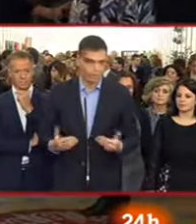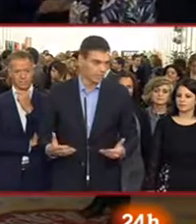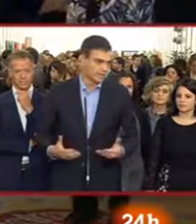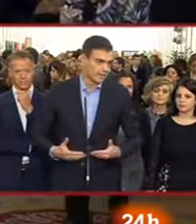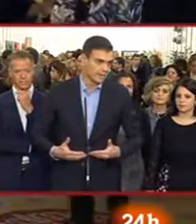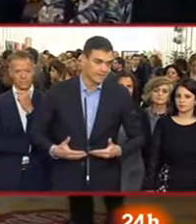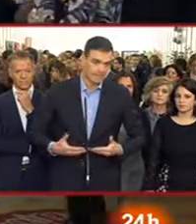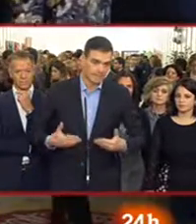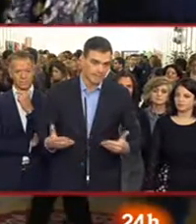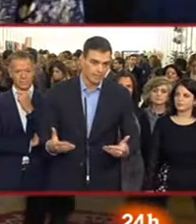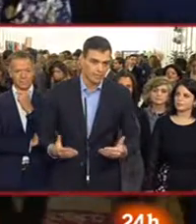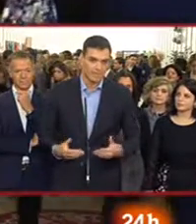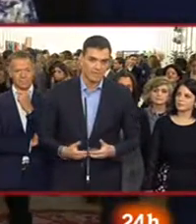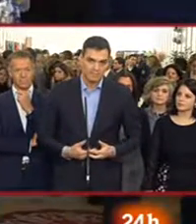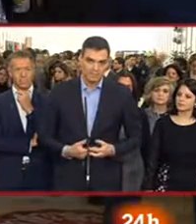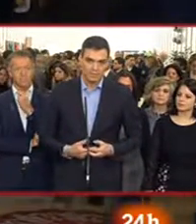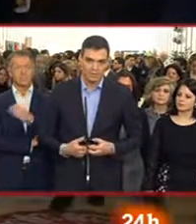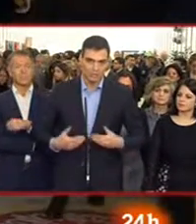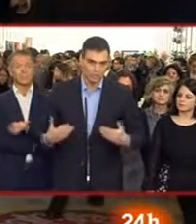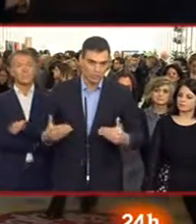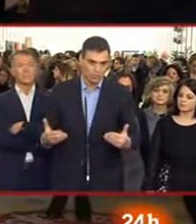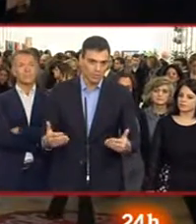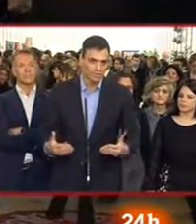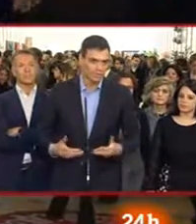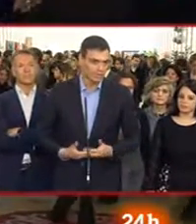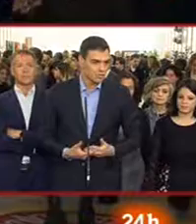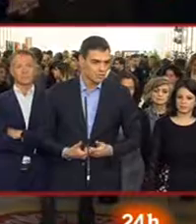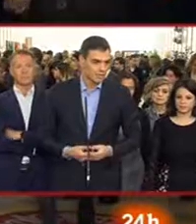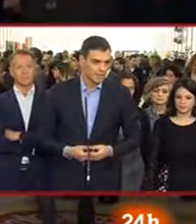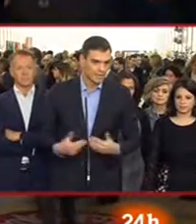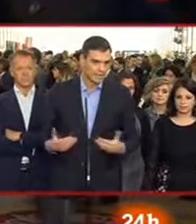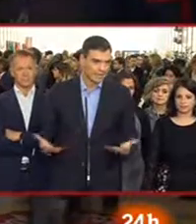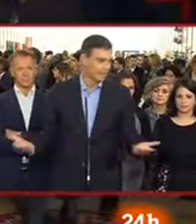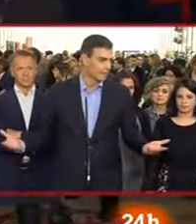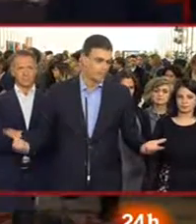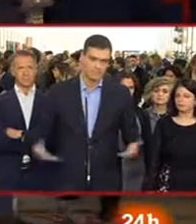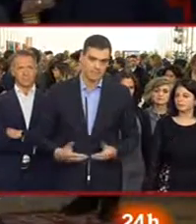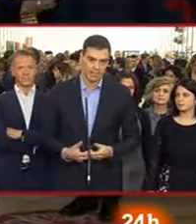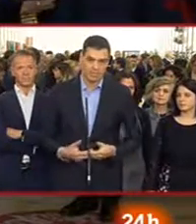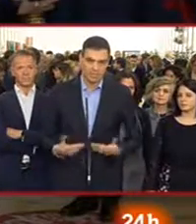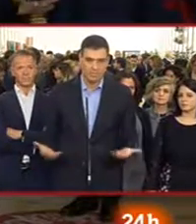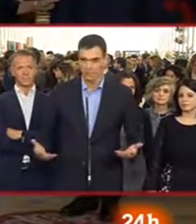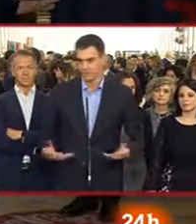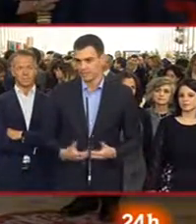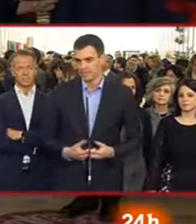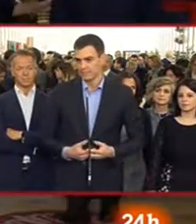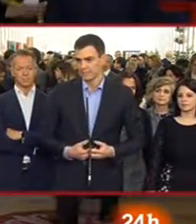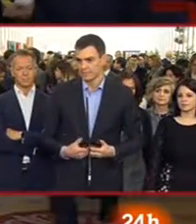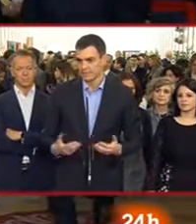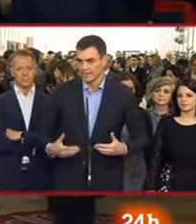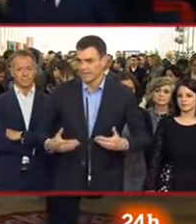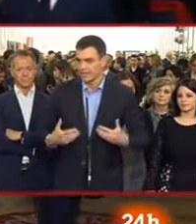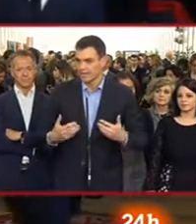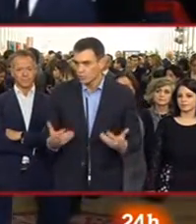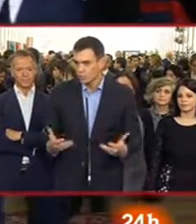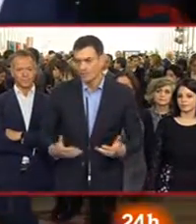nuestros jóvenes, a las generaciones que durante los próximos 40 años van a liderar el país. En eso está el Partido Socialista, en